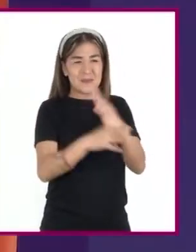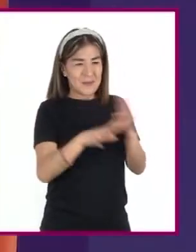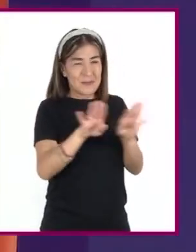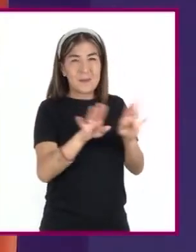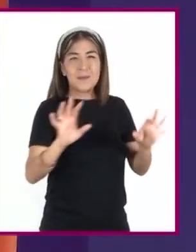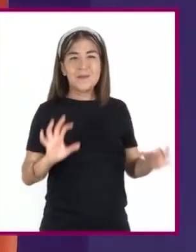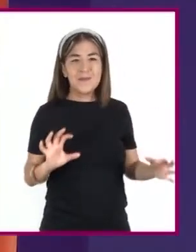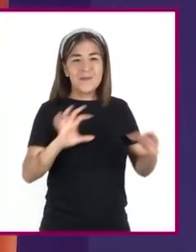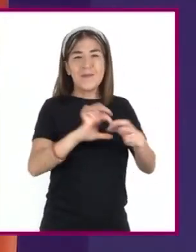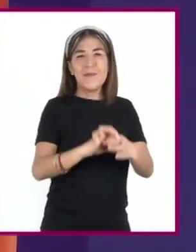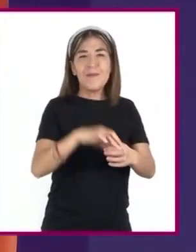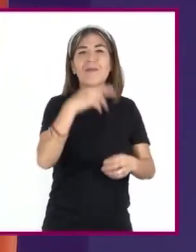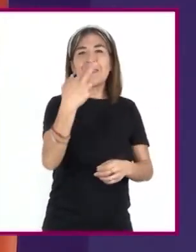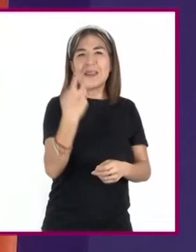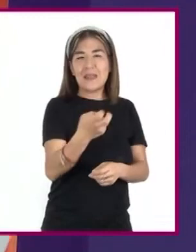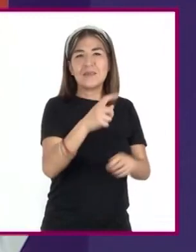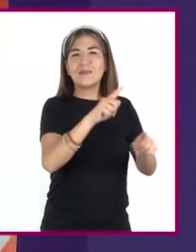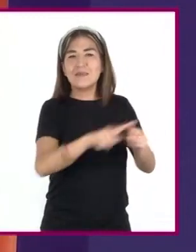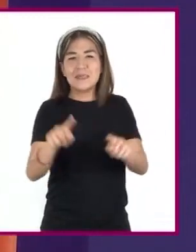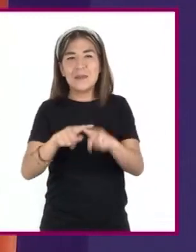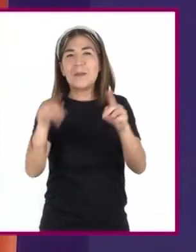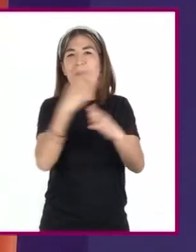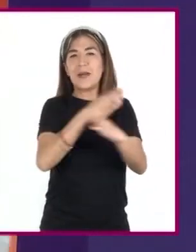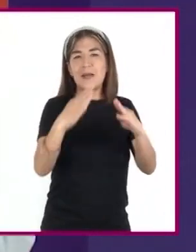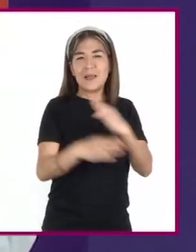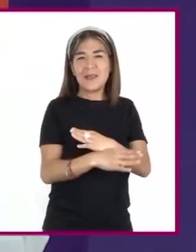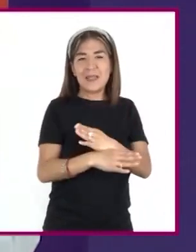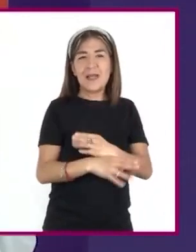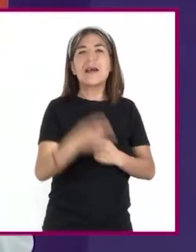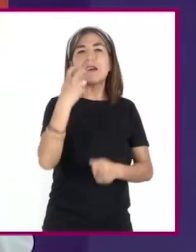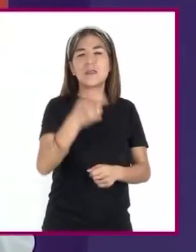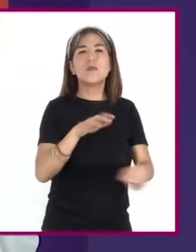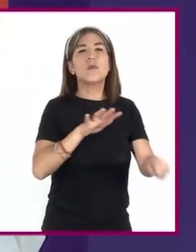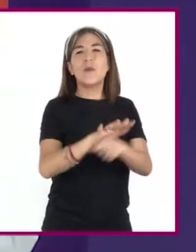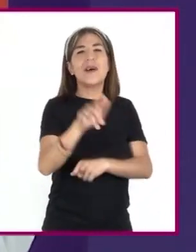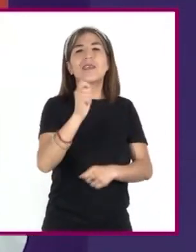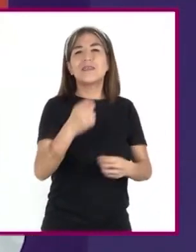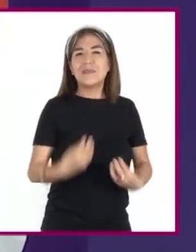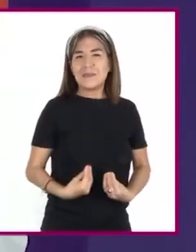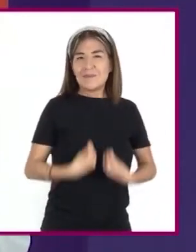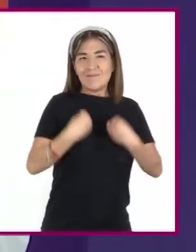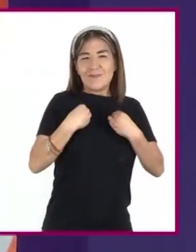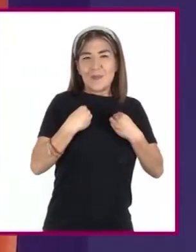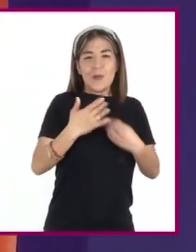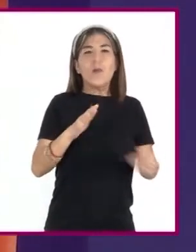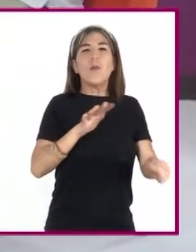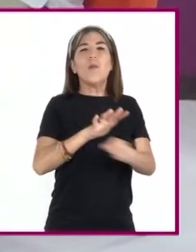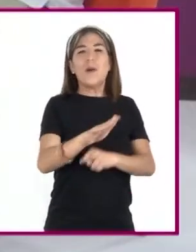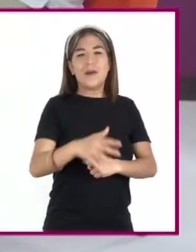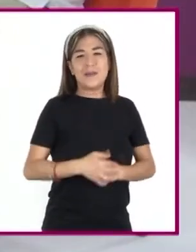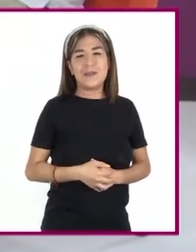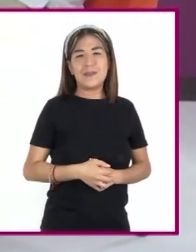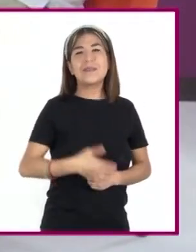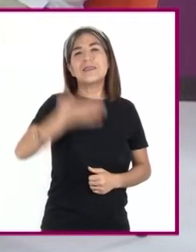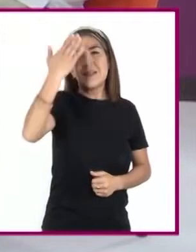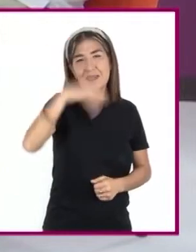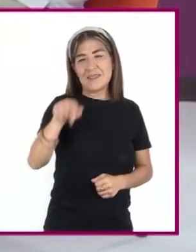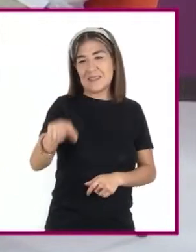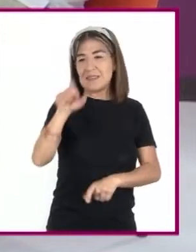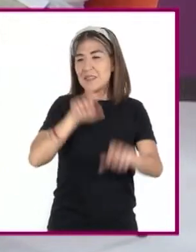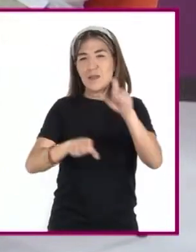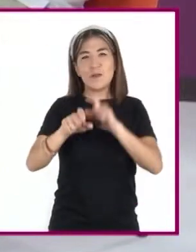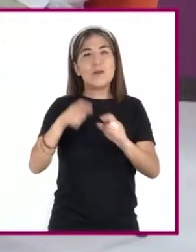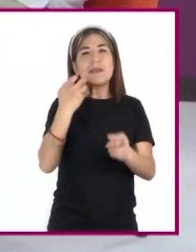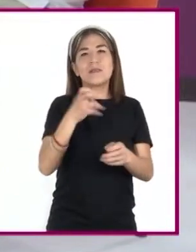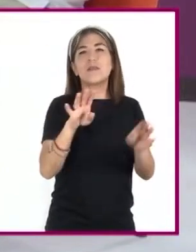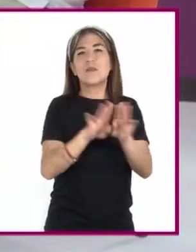se conjuntan todo ese tipo de elementos y hay un producto que nos hace vivir. En el sentido que pues sabemos que la química está presente